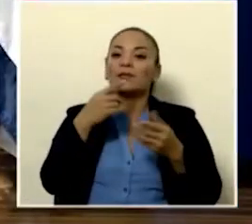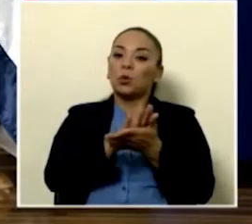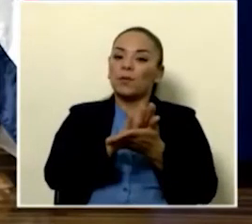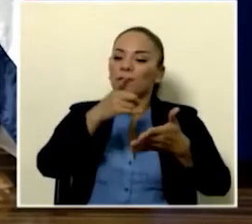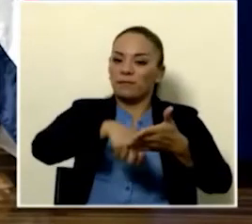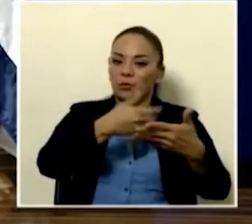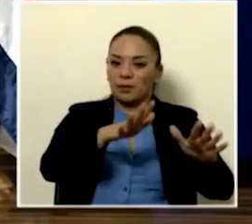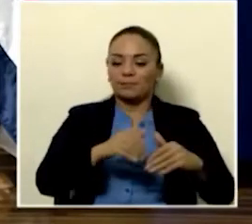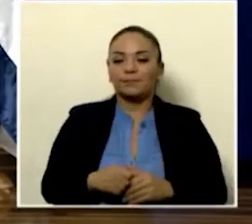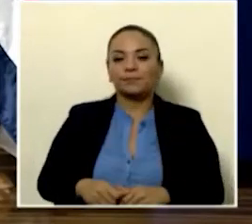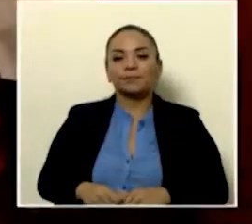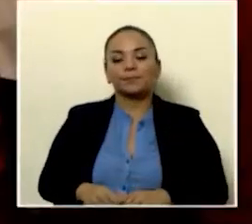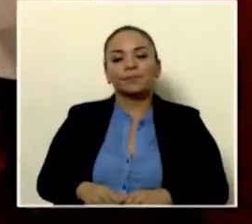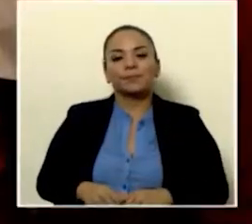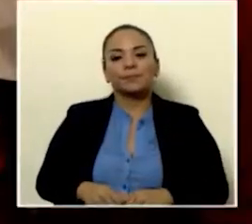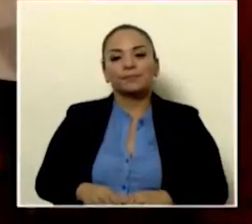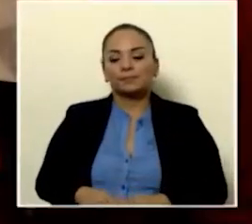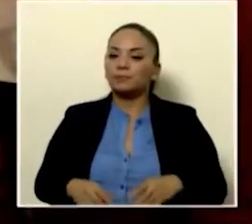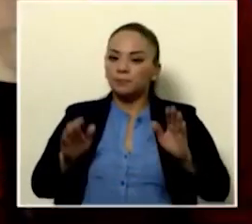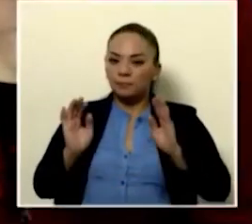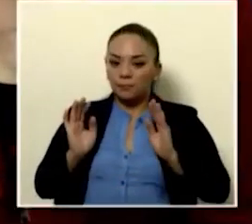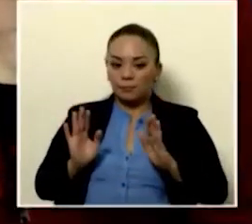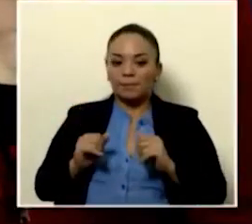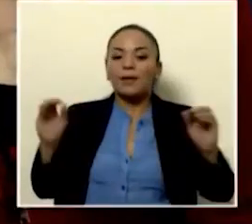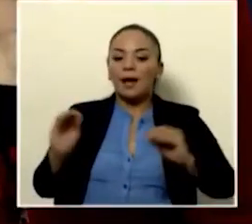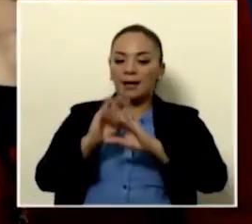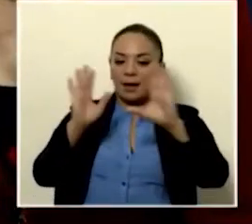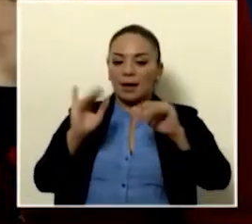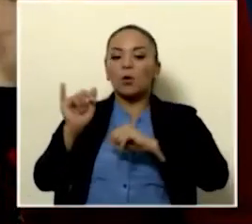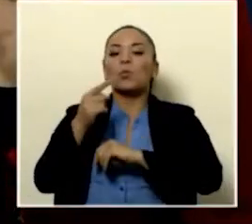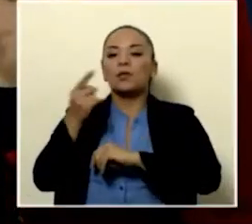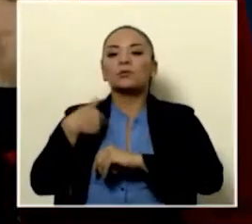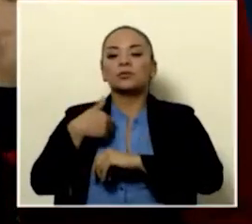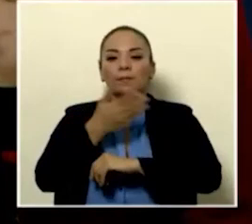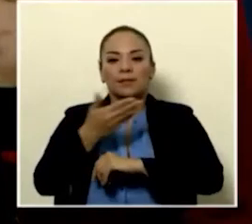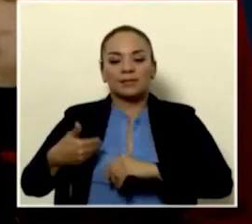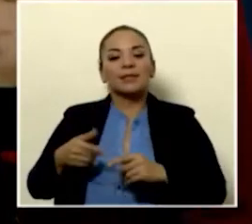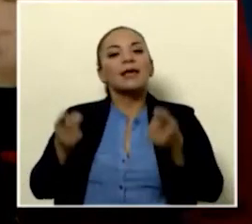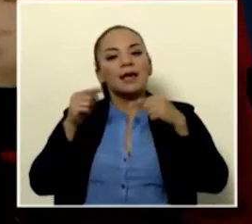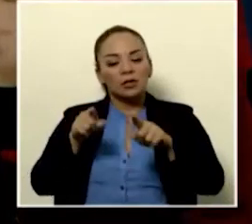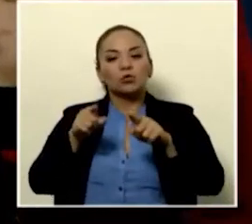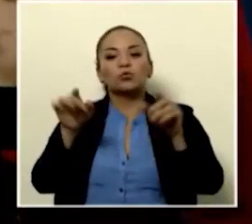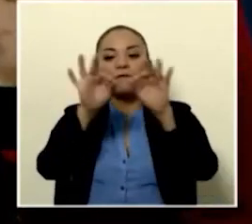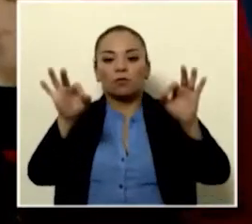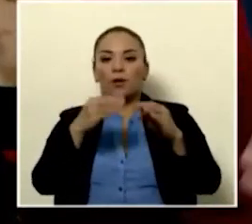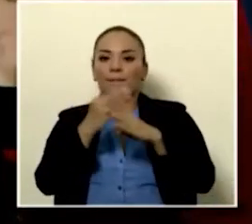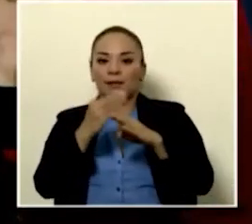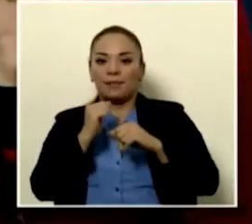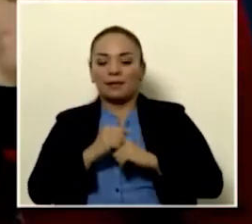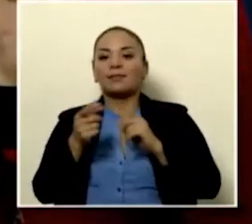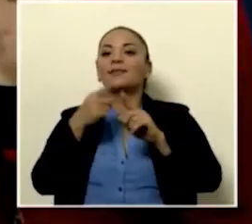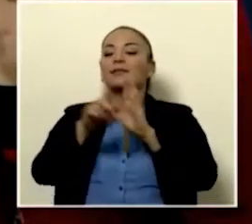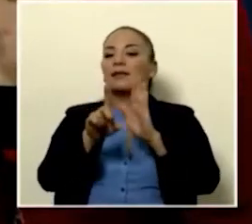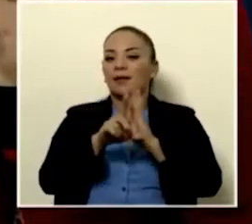firmado. Tal vez aclarar, como bien lo dijo el señor presidente, que esto es una fórmula de una ley